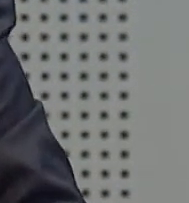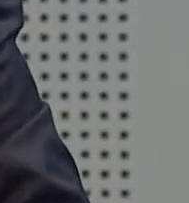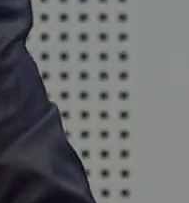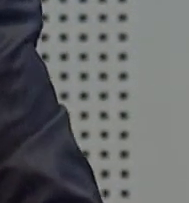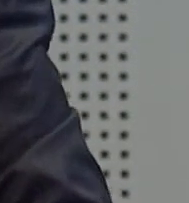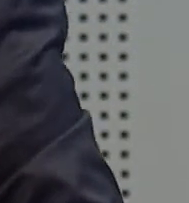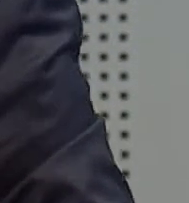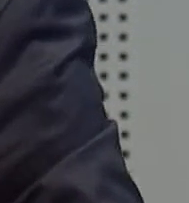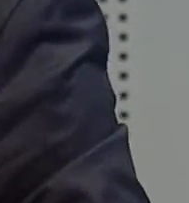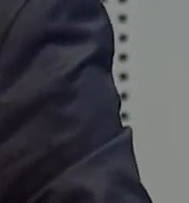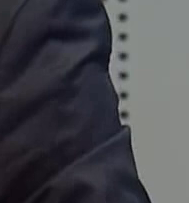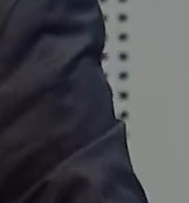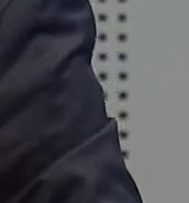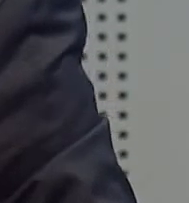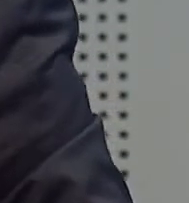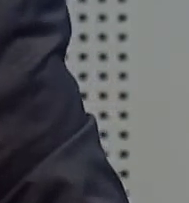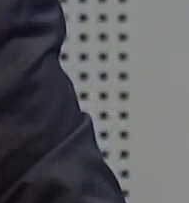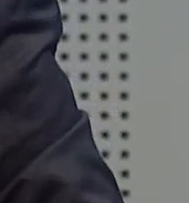Relaciones Exteriores,